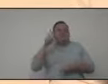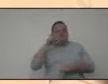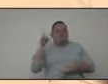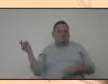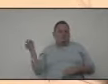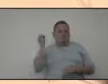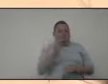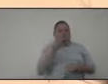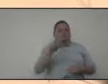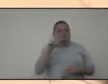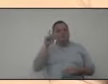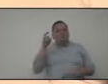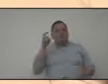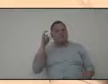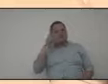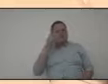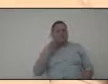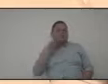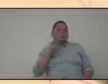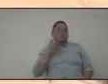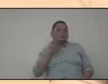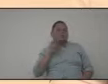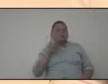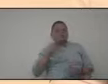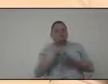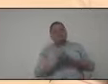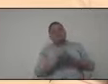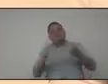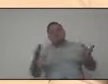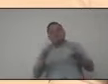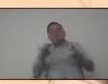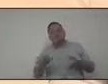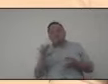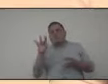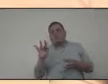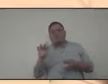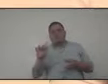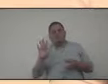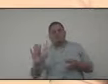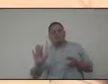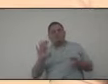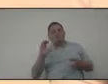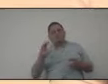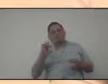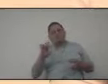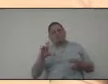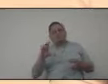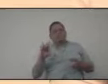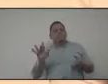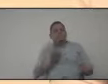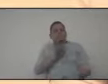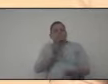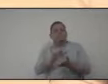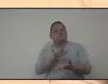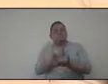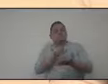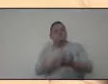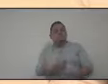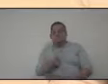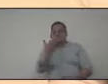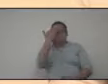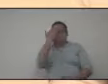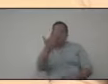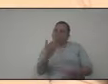Salomón Sanabria los saluda, la gestora social Cielo Barrera los saluda. Y como siempre les dice, aquí estamos, dando la cara con